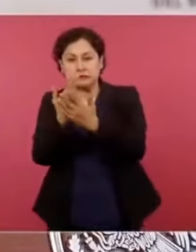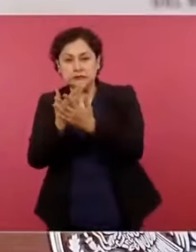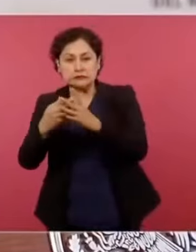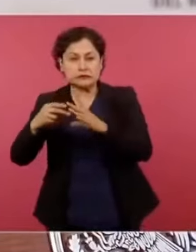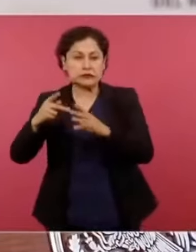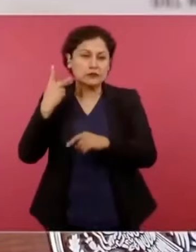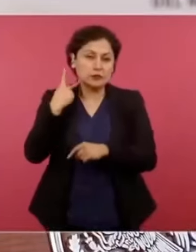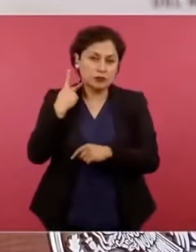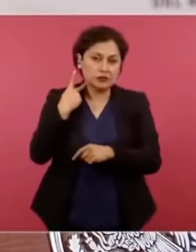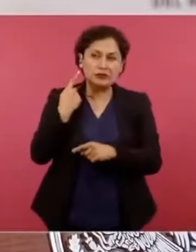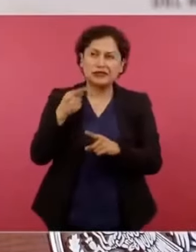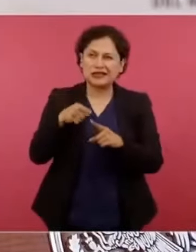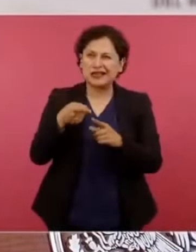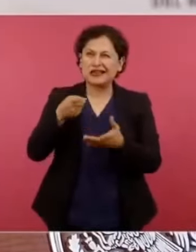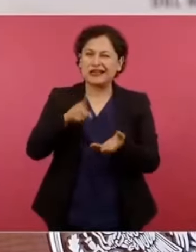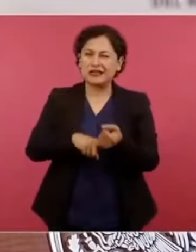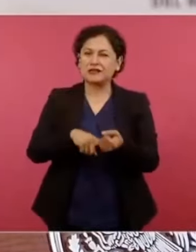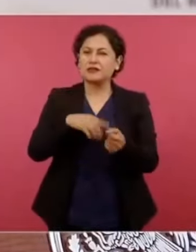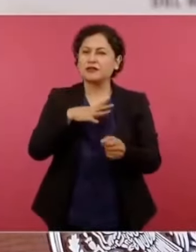incluido